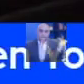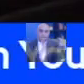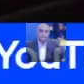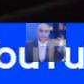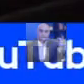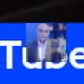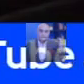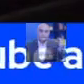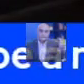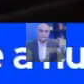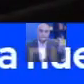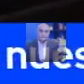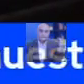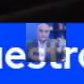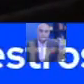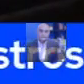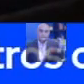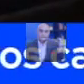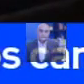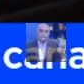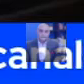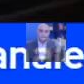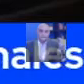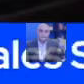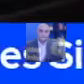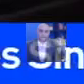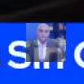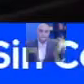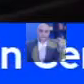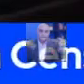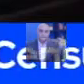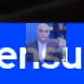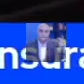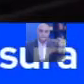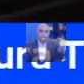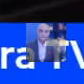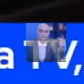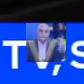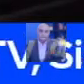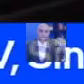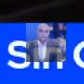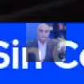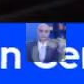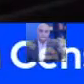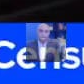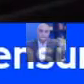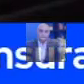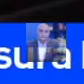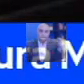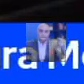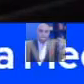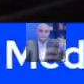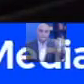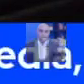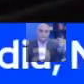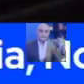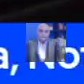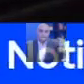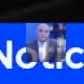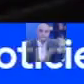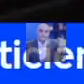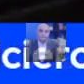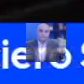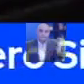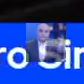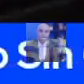todos. La Casa Blanca en estos momentos realmente está haciendo consultas de